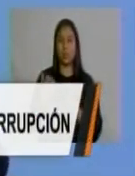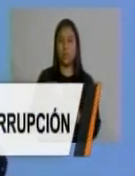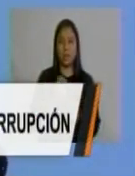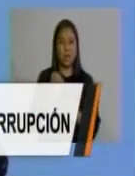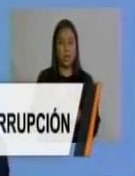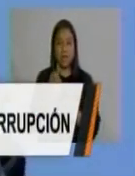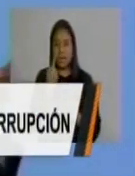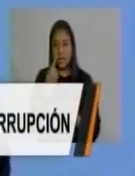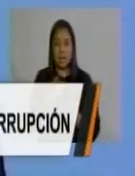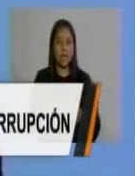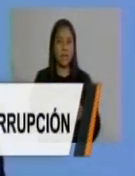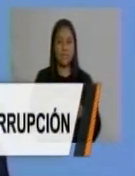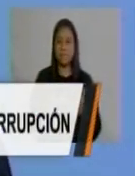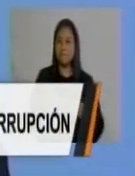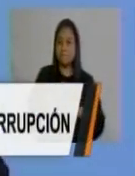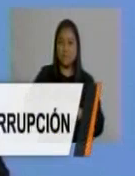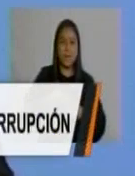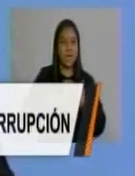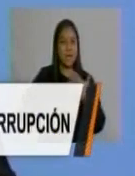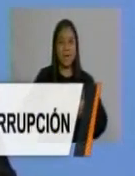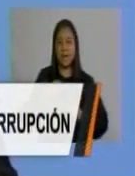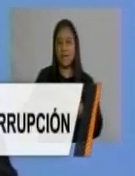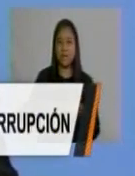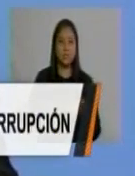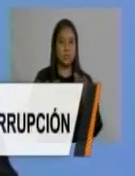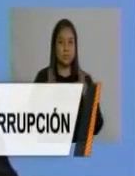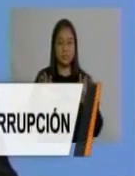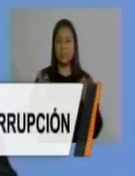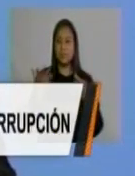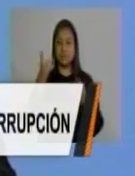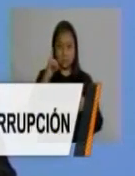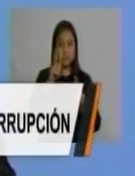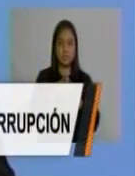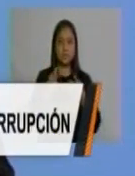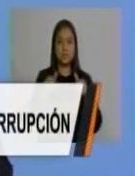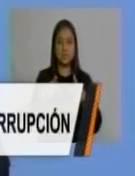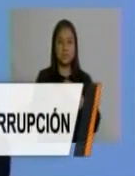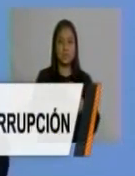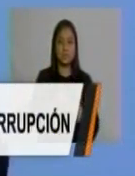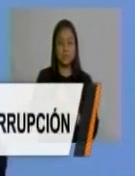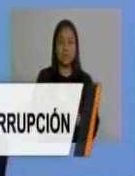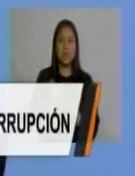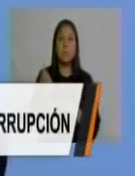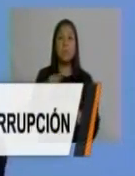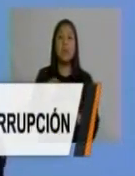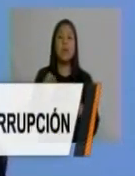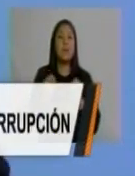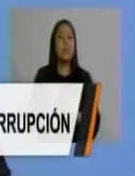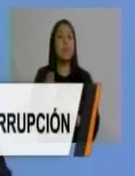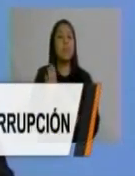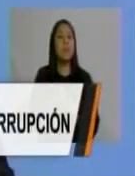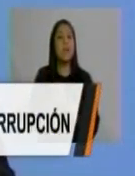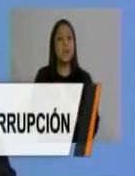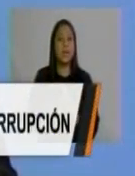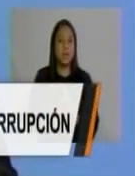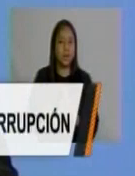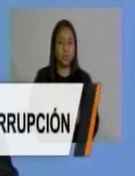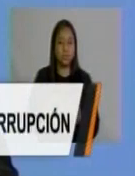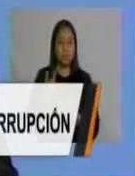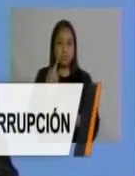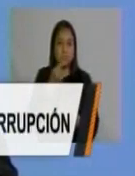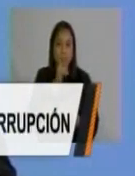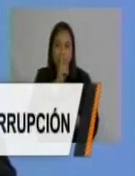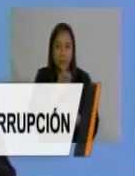mayor avances, como ya lo hemos logrado este año, para que pueda haber menos posibilidad de